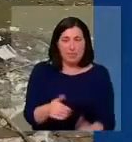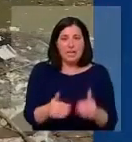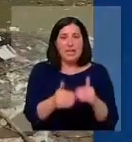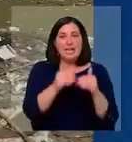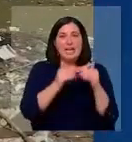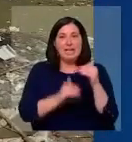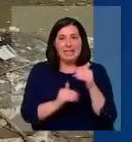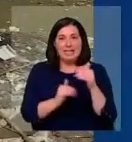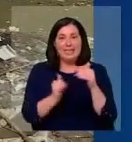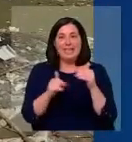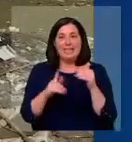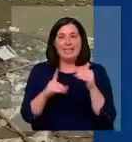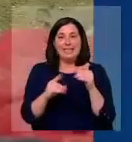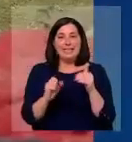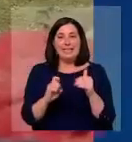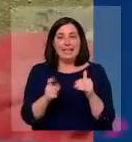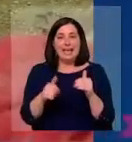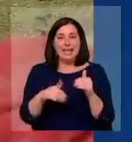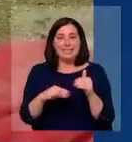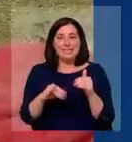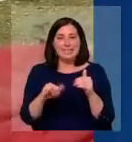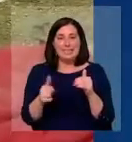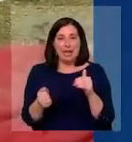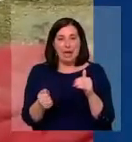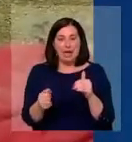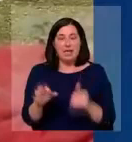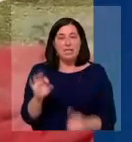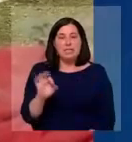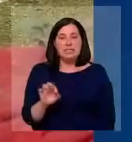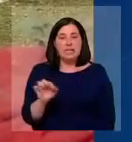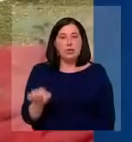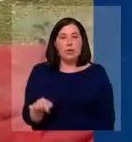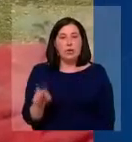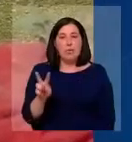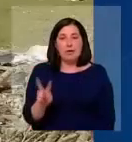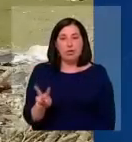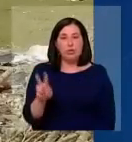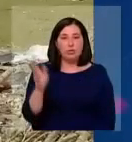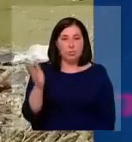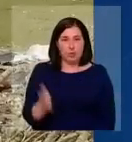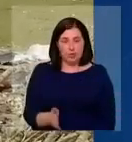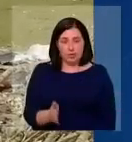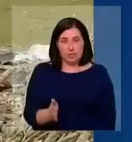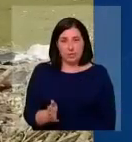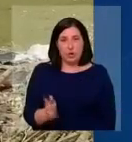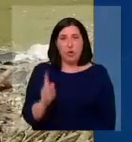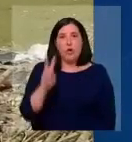indigencia 0,2%. Para recordar, los datos del 2020 eran